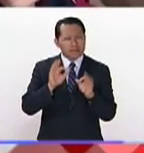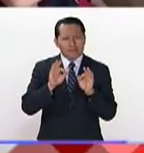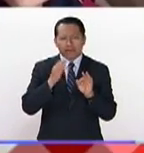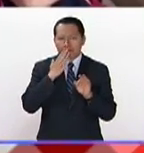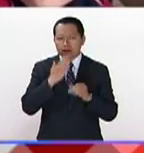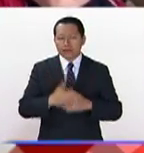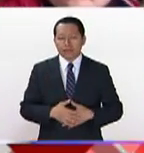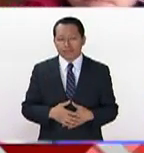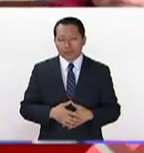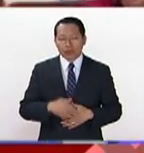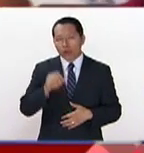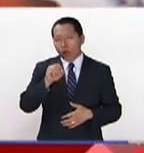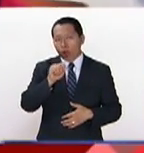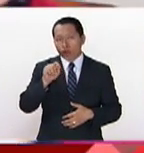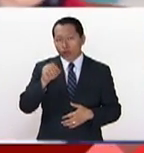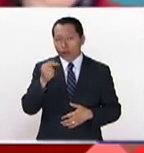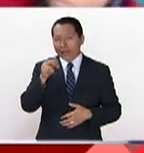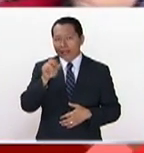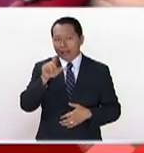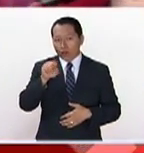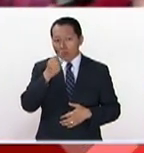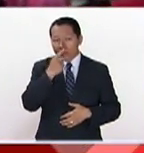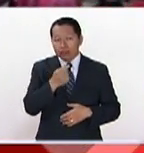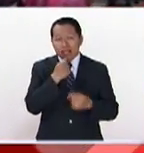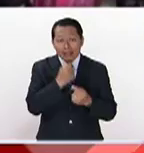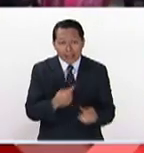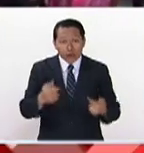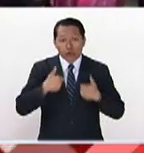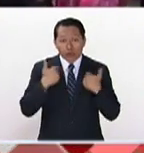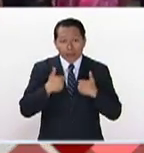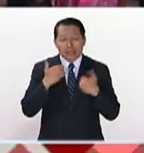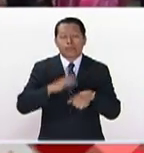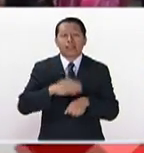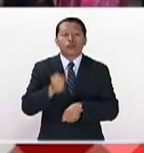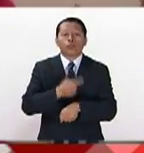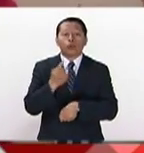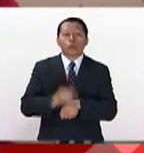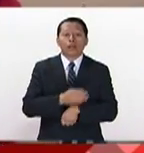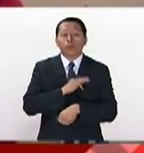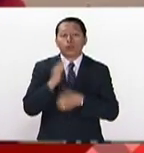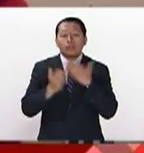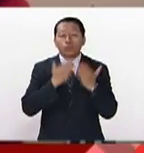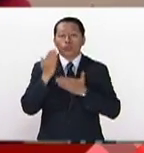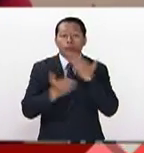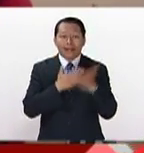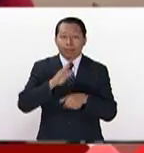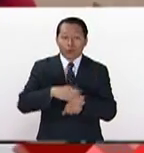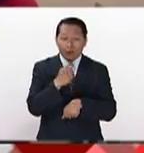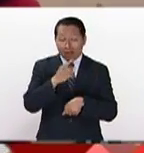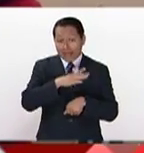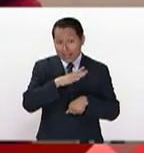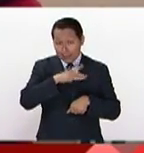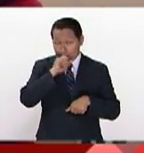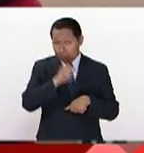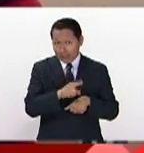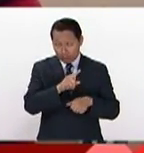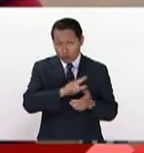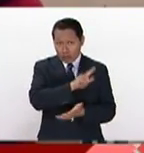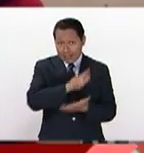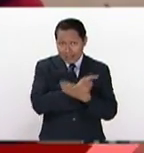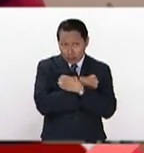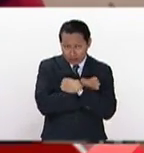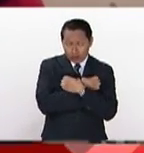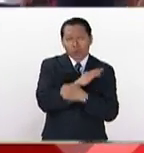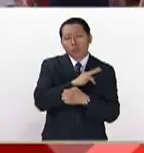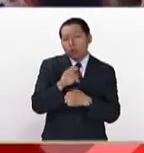eficiente. Otto Granados señaló que hoy los niños y jóvenes tienen más oportunidades de estudiar, pues derivado también de la reforma